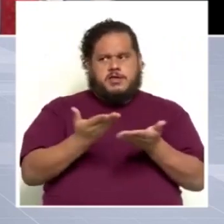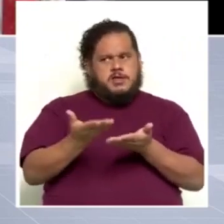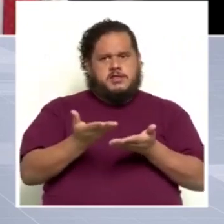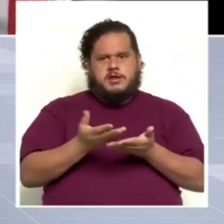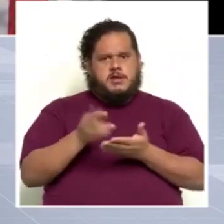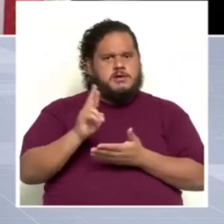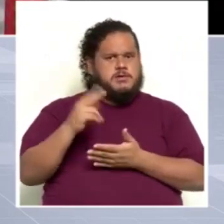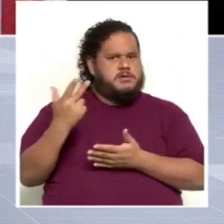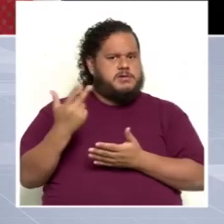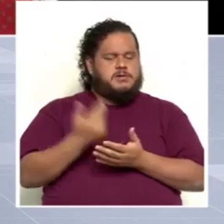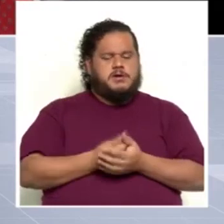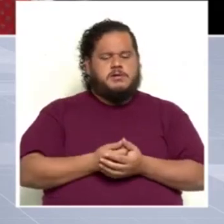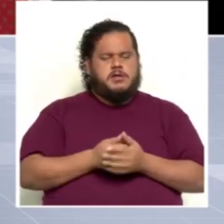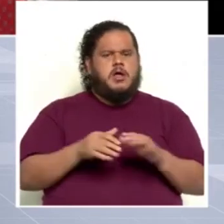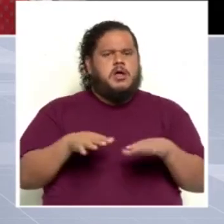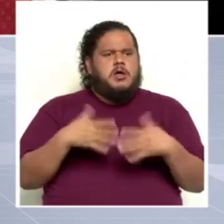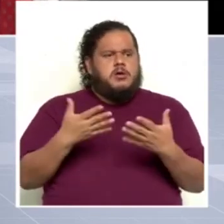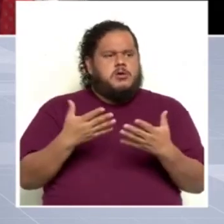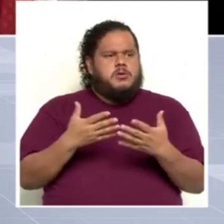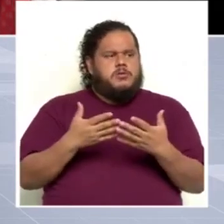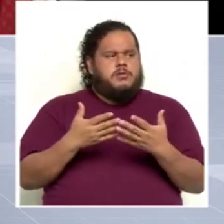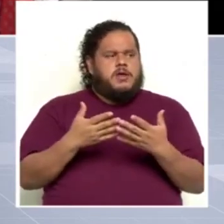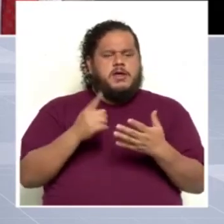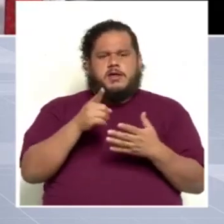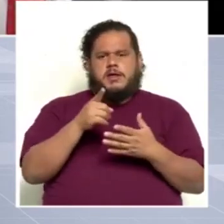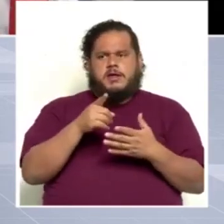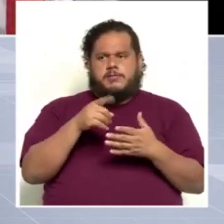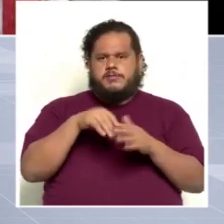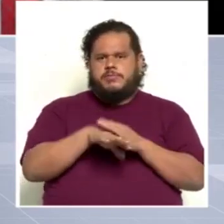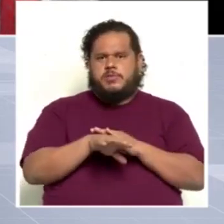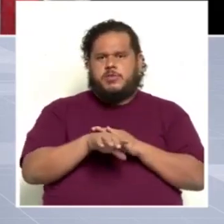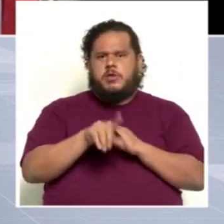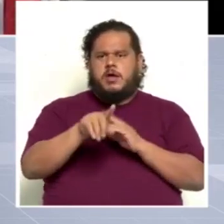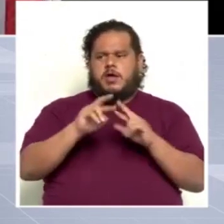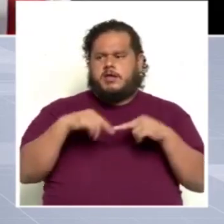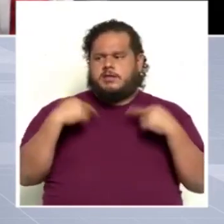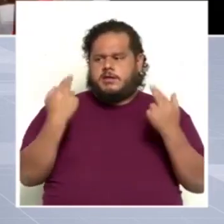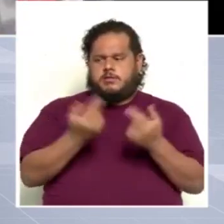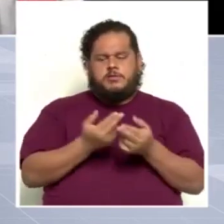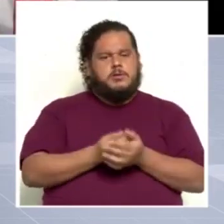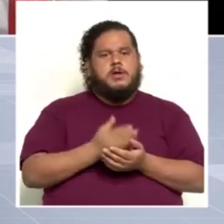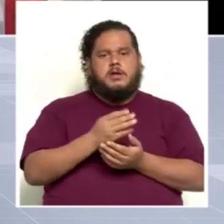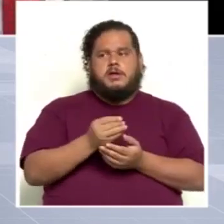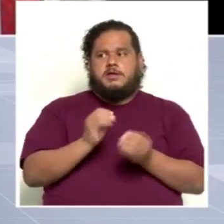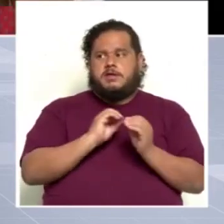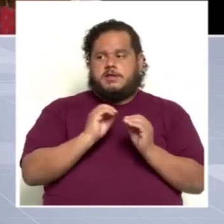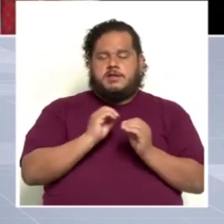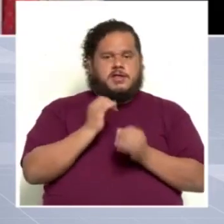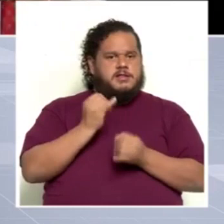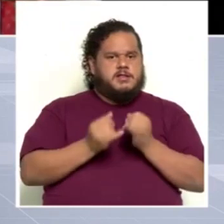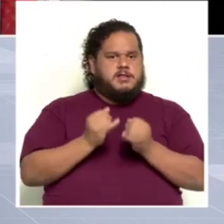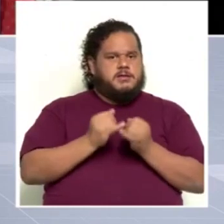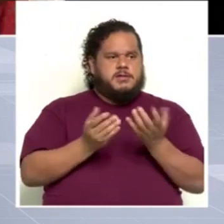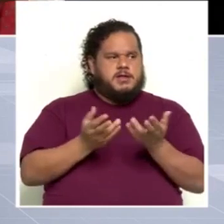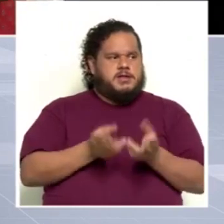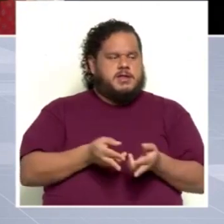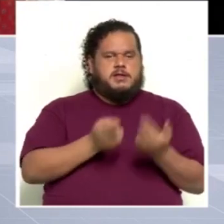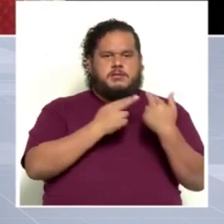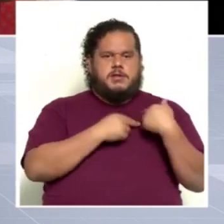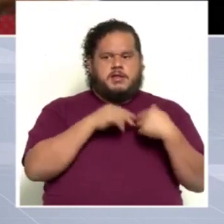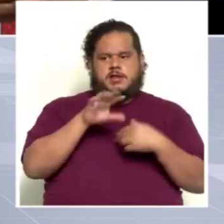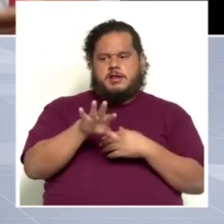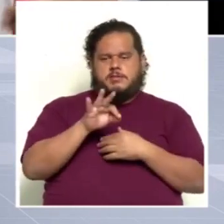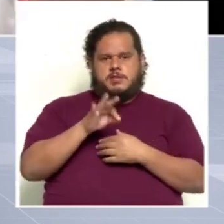Rodrigo. Sí. ¿Cómo fue que entró a esta reunión? Y nadie se termina de hacer cargo de la